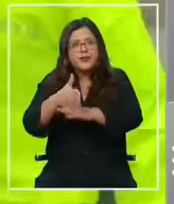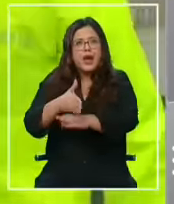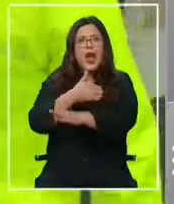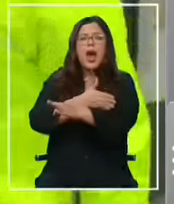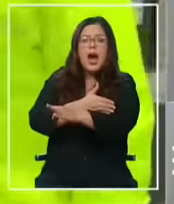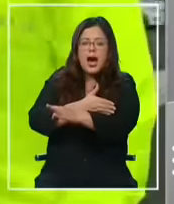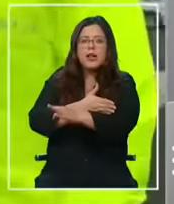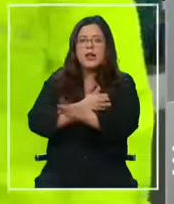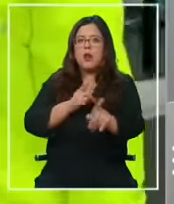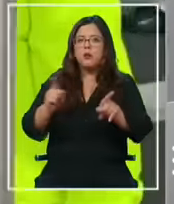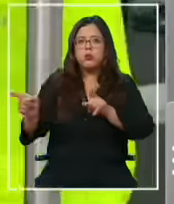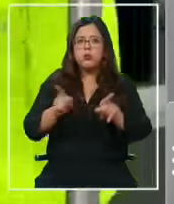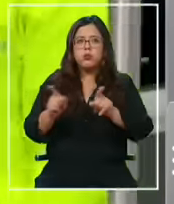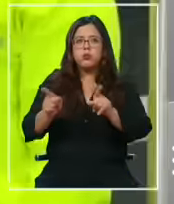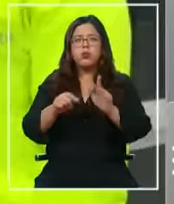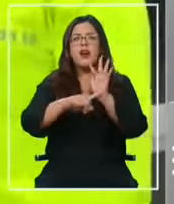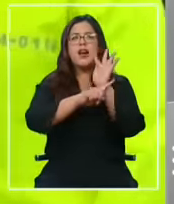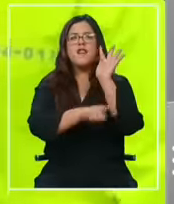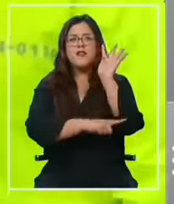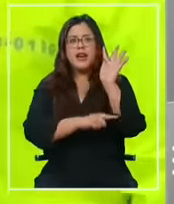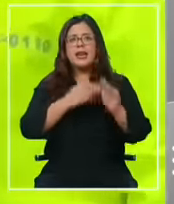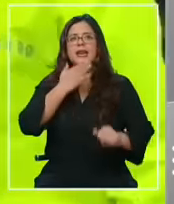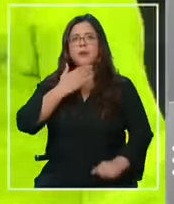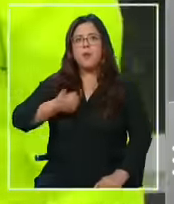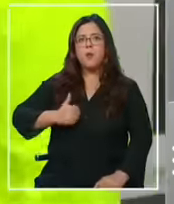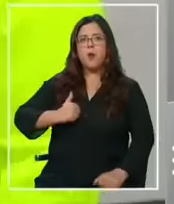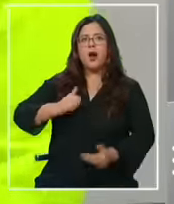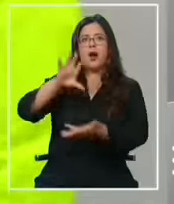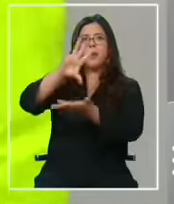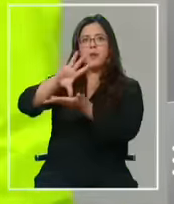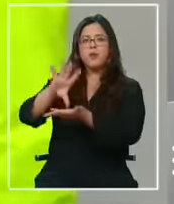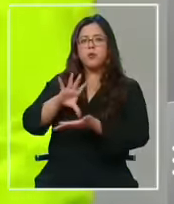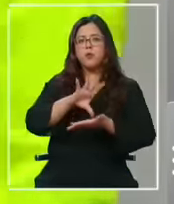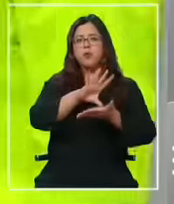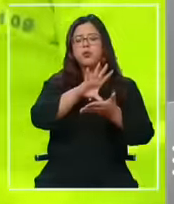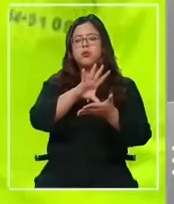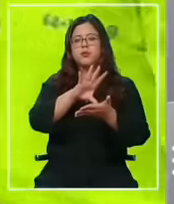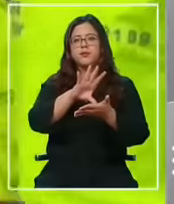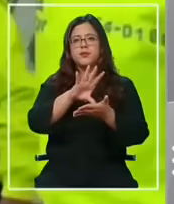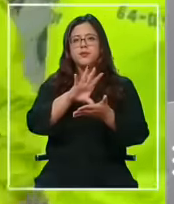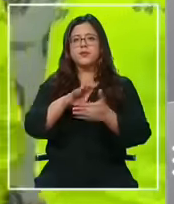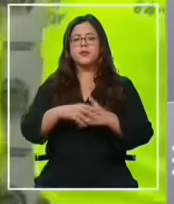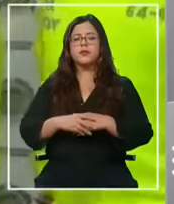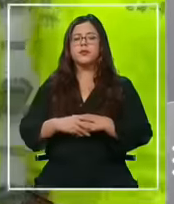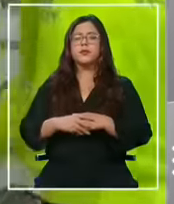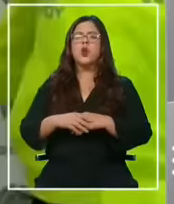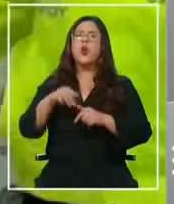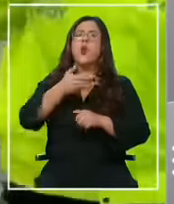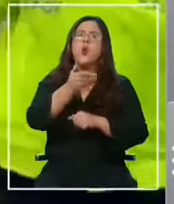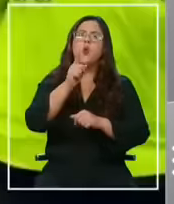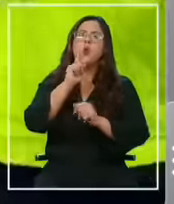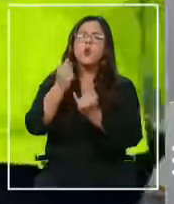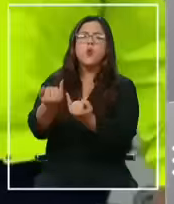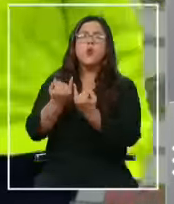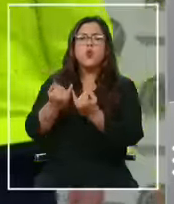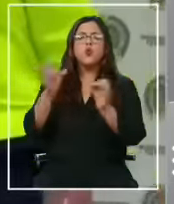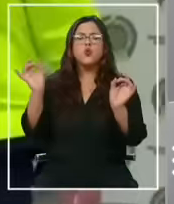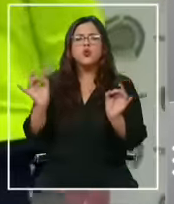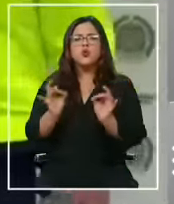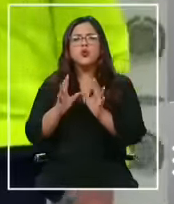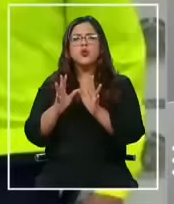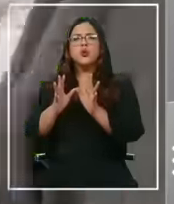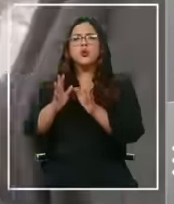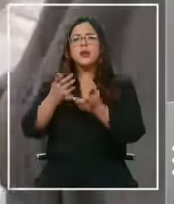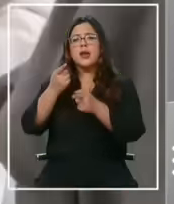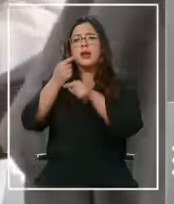inmediato a coordinar con las fiscalías y las policías de los países cercanos. Y fiscal, ¿tienen información de si al desplazarse,